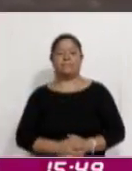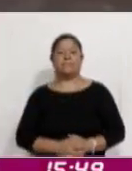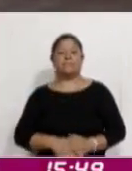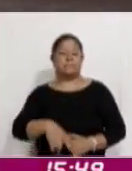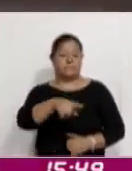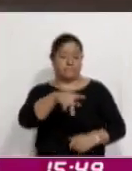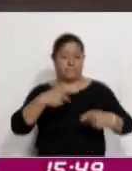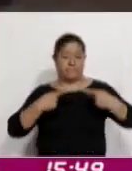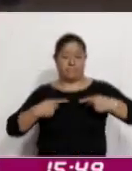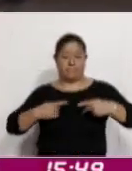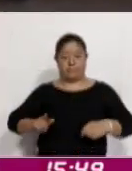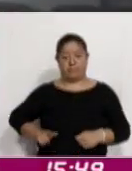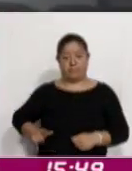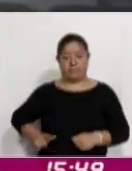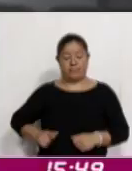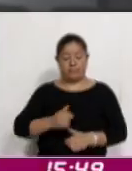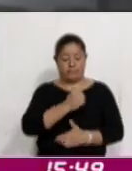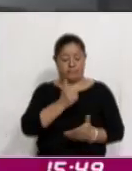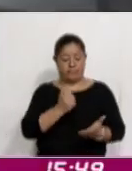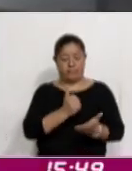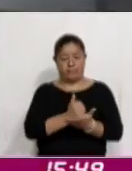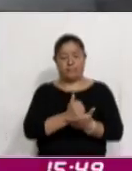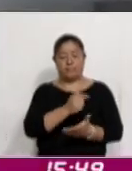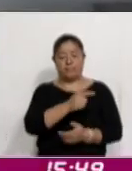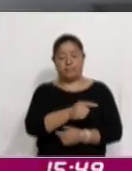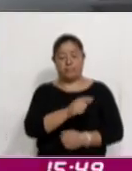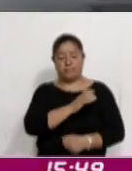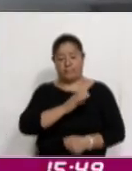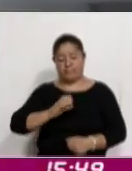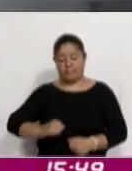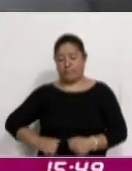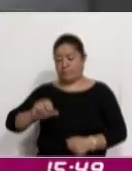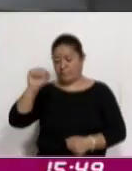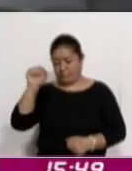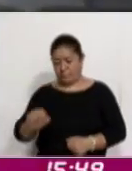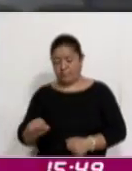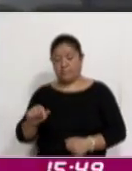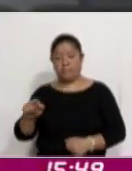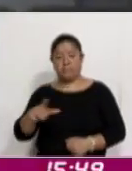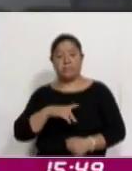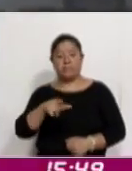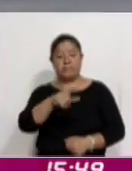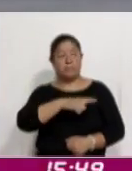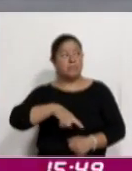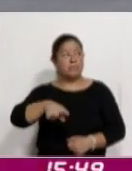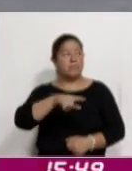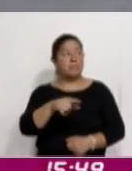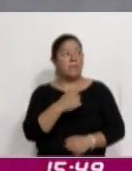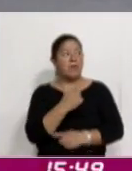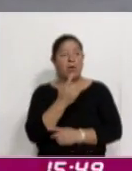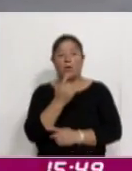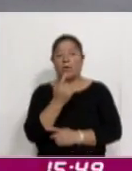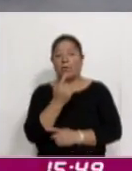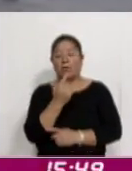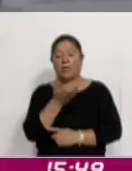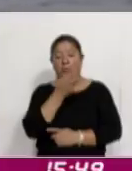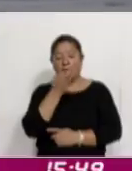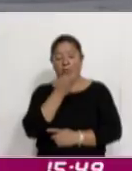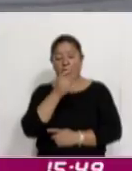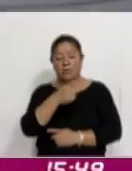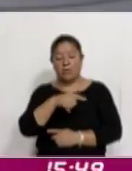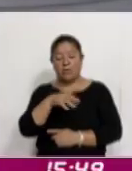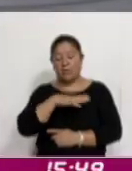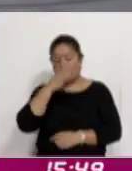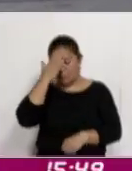Funcionarios del gobierno de la ciudad de Zhuhai, en el sur de China, retiraron el miércoles las flores y velas de un memorial improvisado